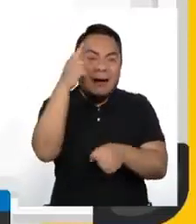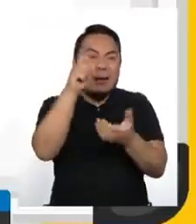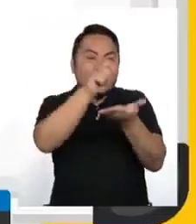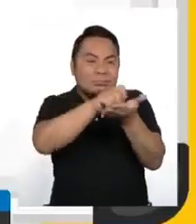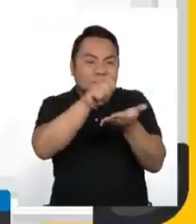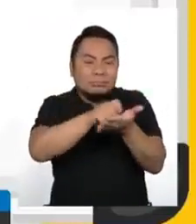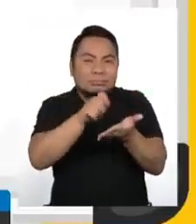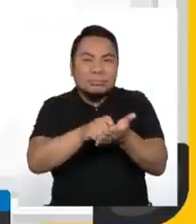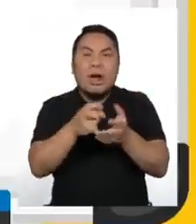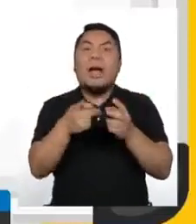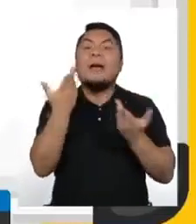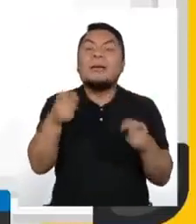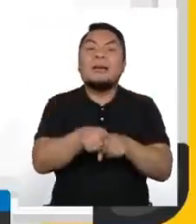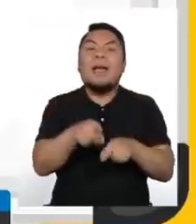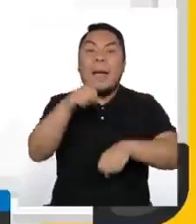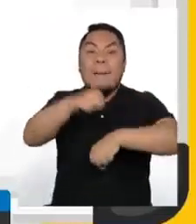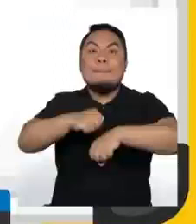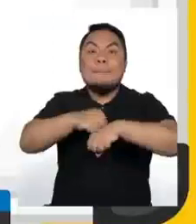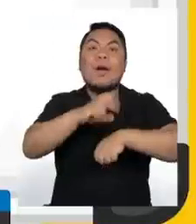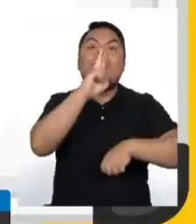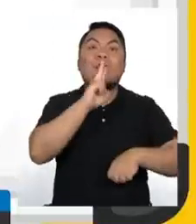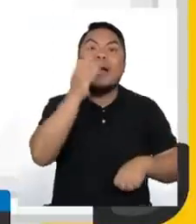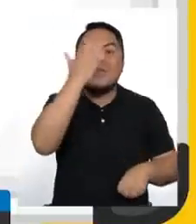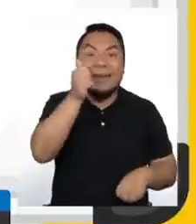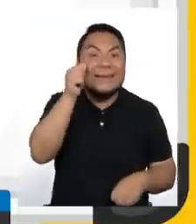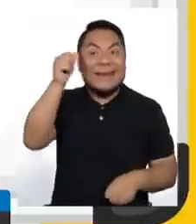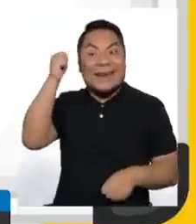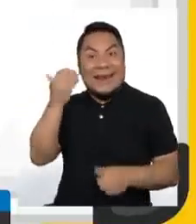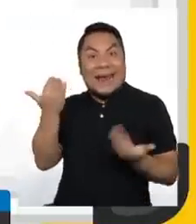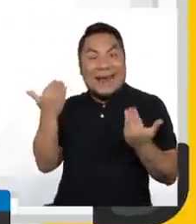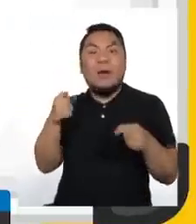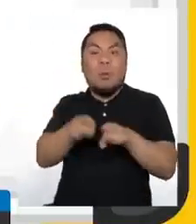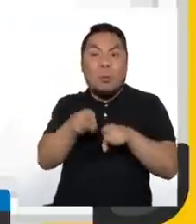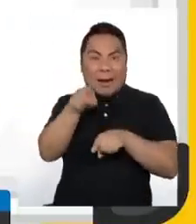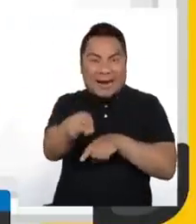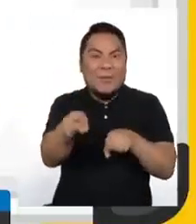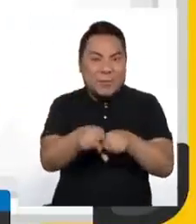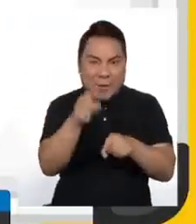resolver el problema de las piedras rojas y negras. Veamos.